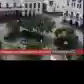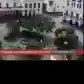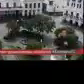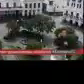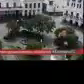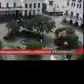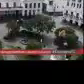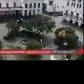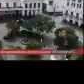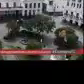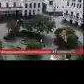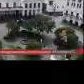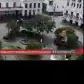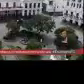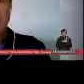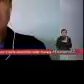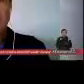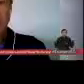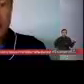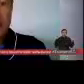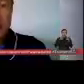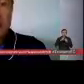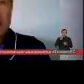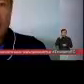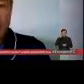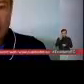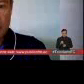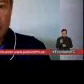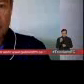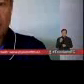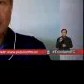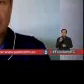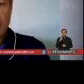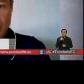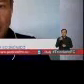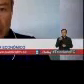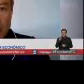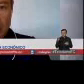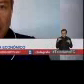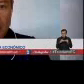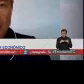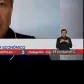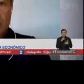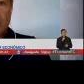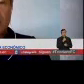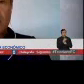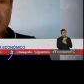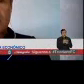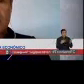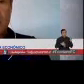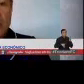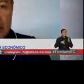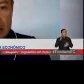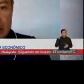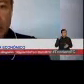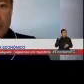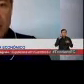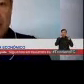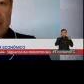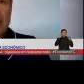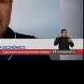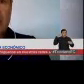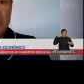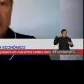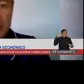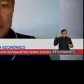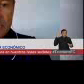del Consejo Asesor Económico del Gobierno. Económicamente es un reto, pero el mayor reto es un reto político de